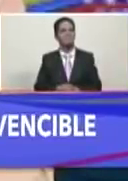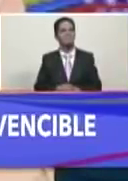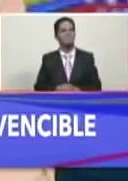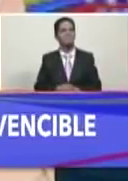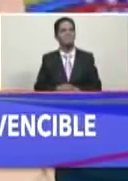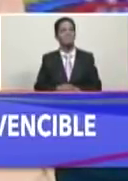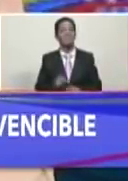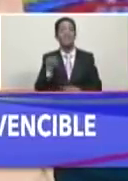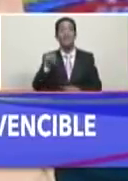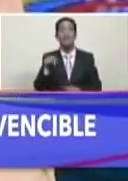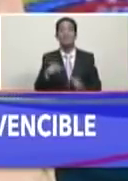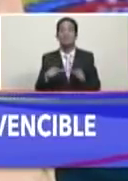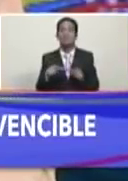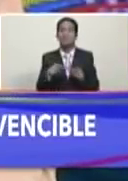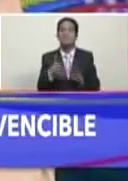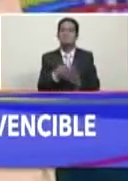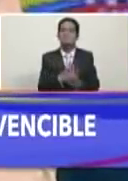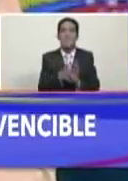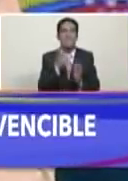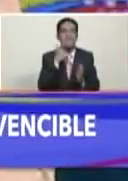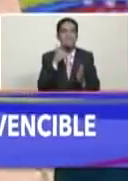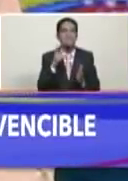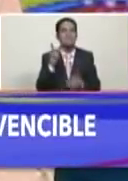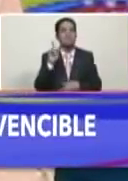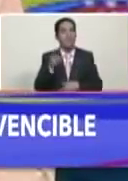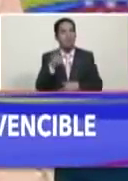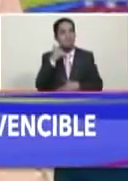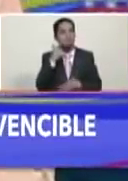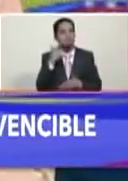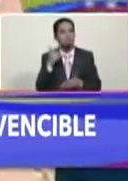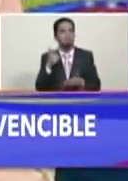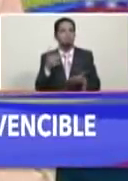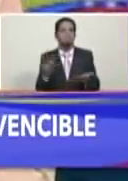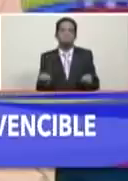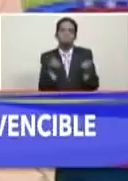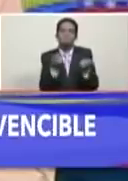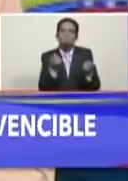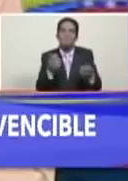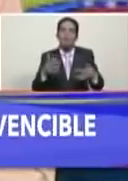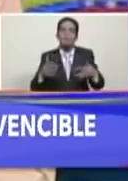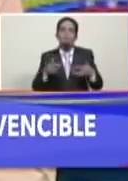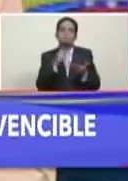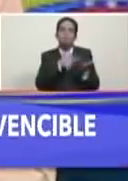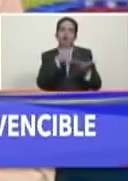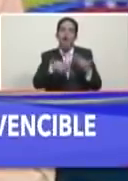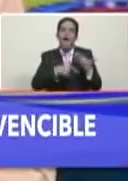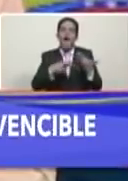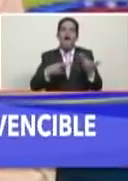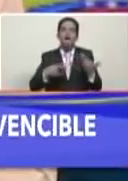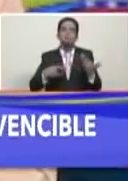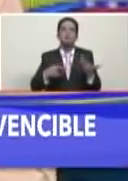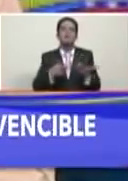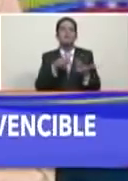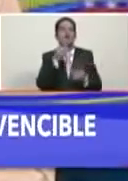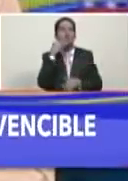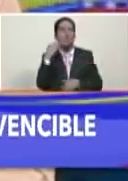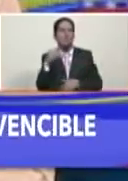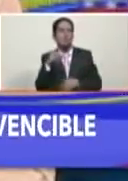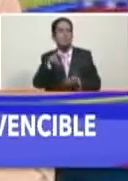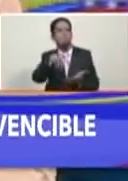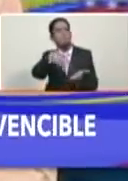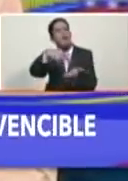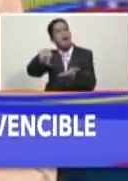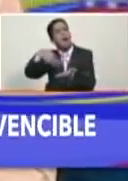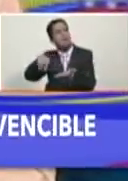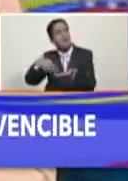Estos espacios deben tener una programación permanente de juventud danzando,